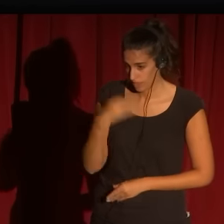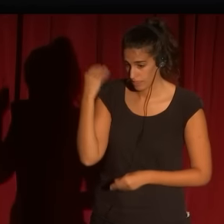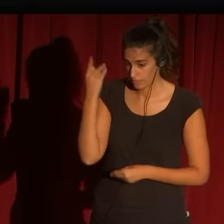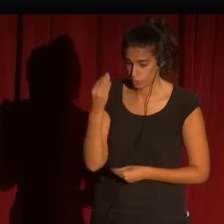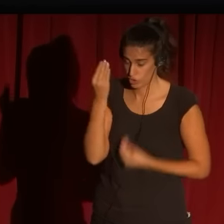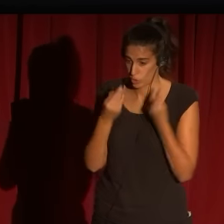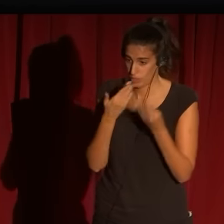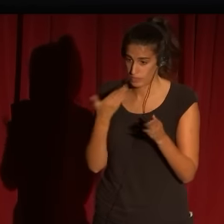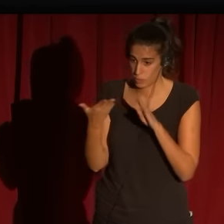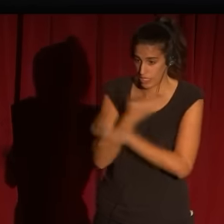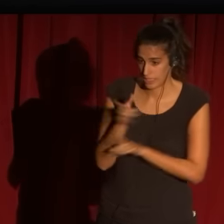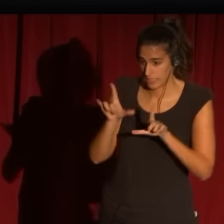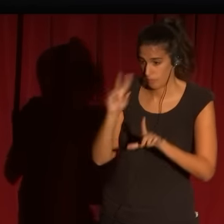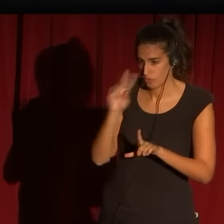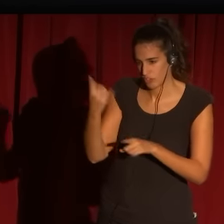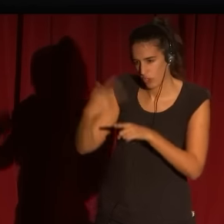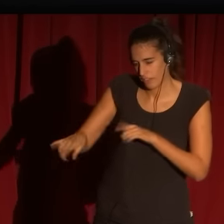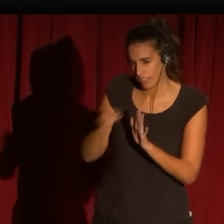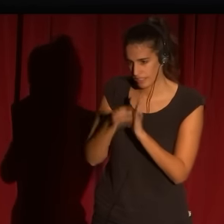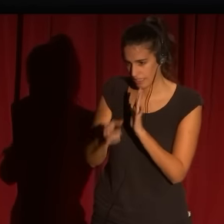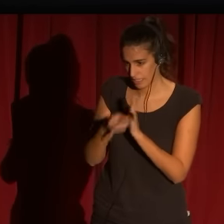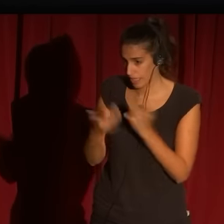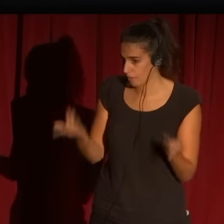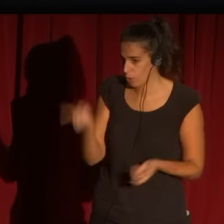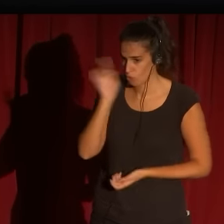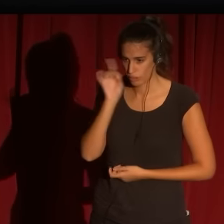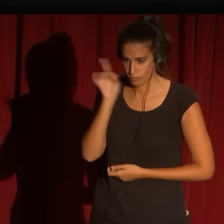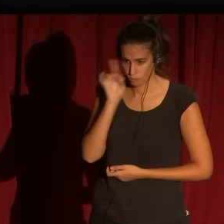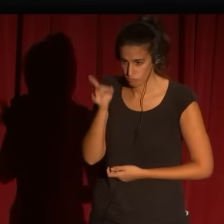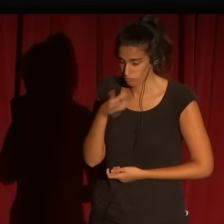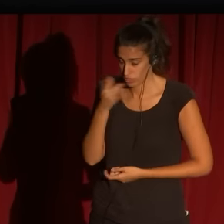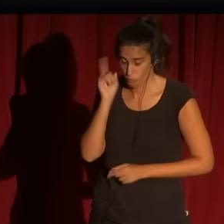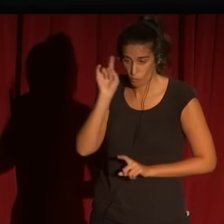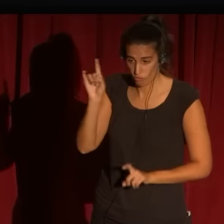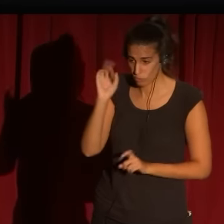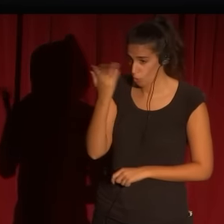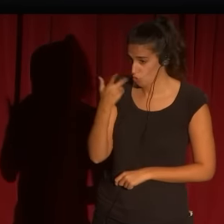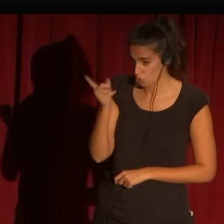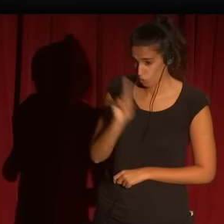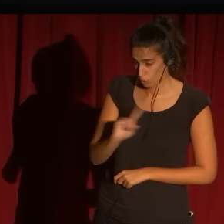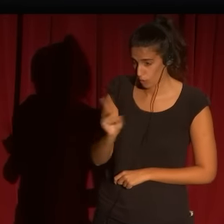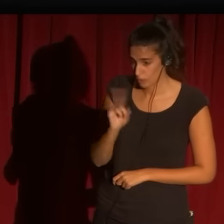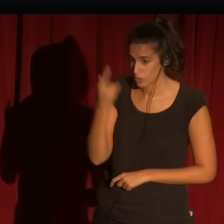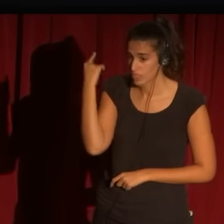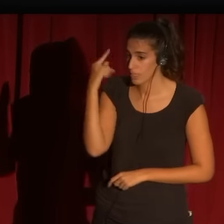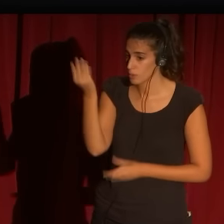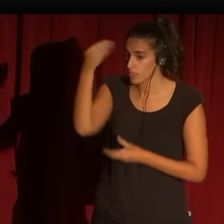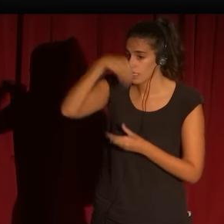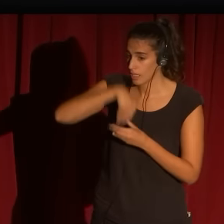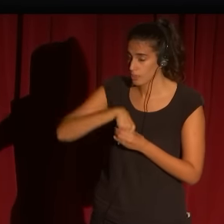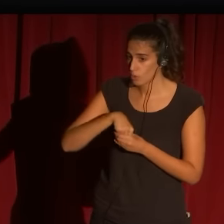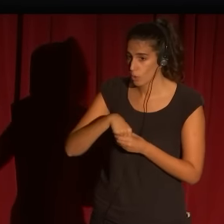conocemos de 1607 pero Sencillamente no lo sabemos no sabemos con quién se forma Ella solo sabemos que es parte insisto de